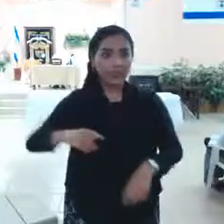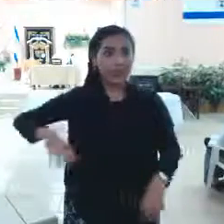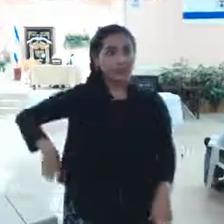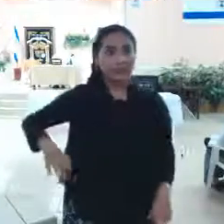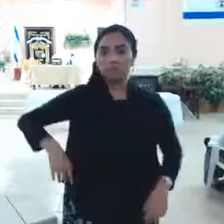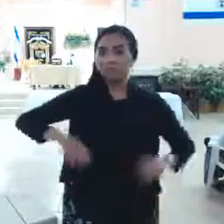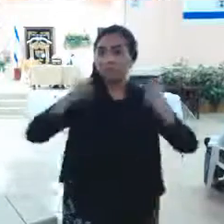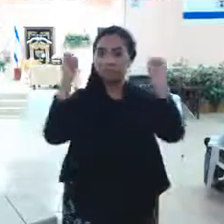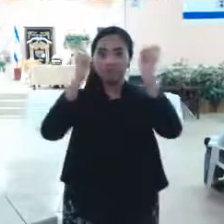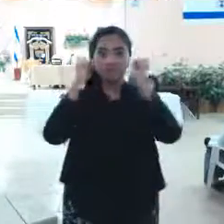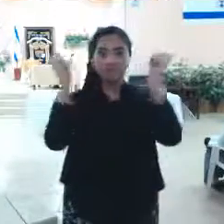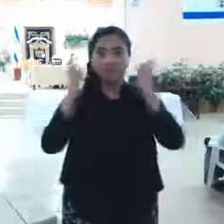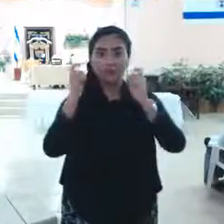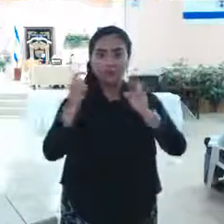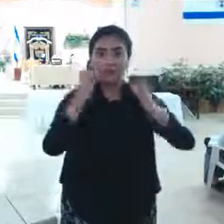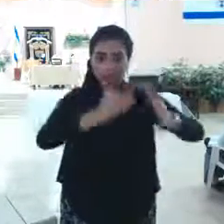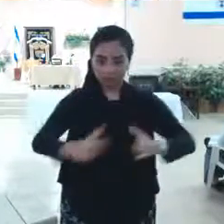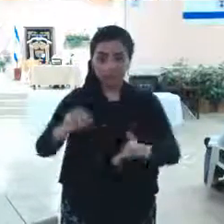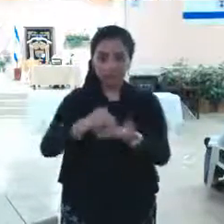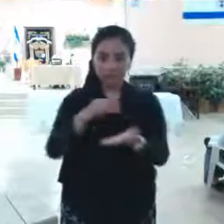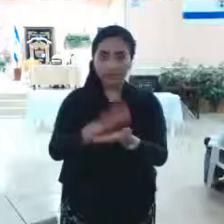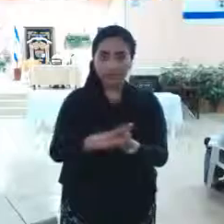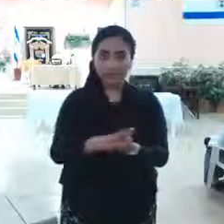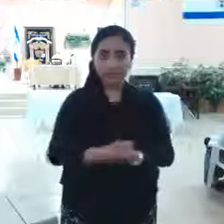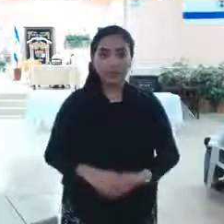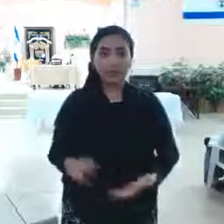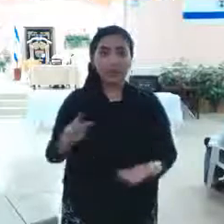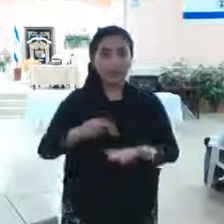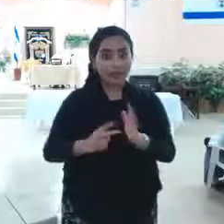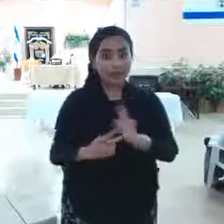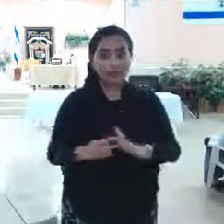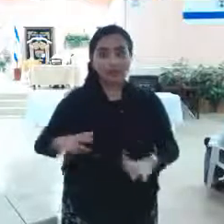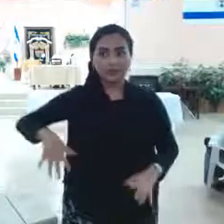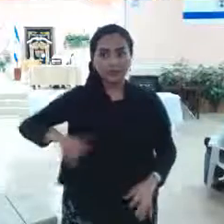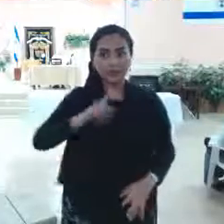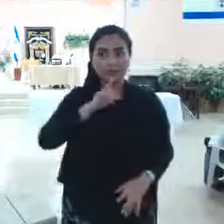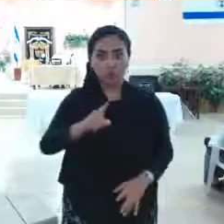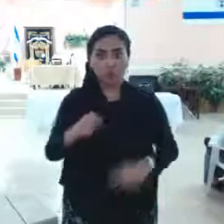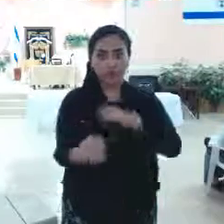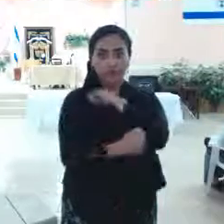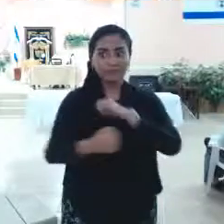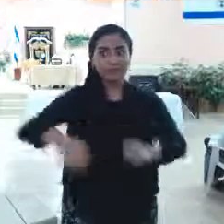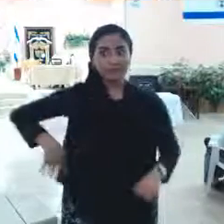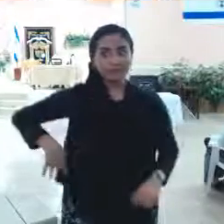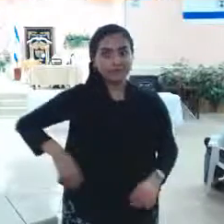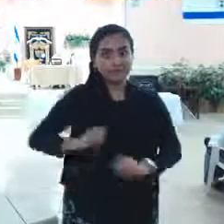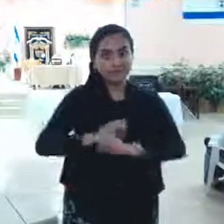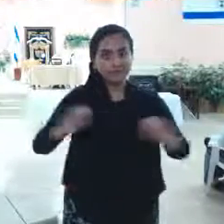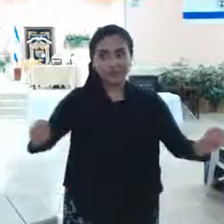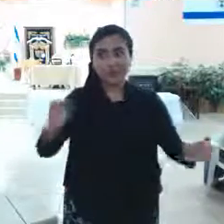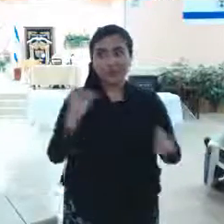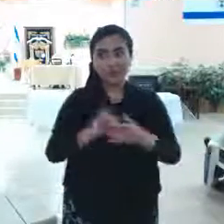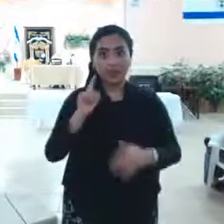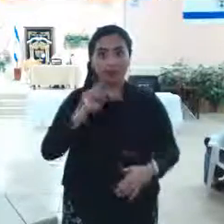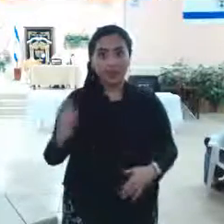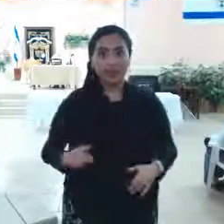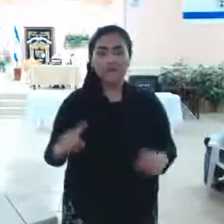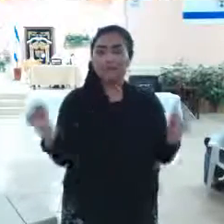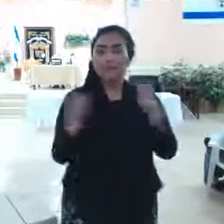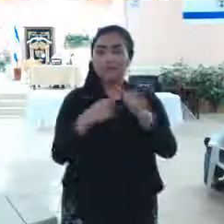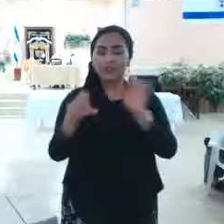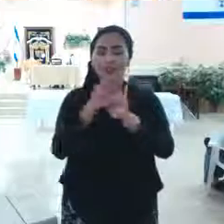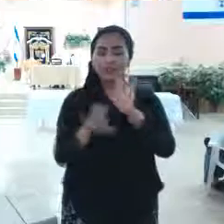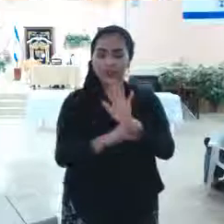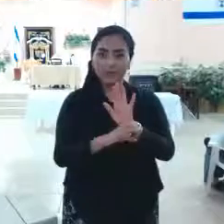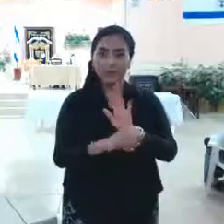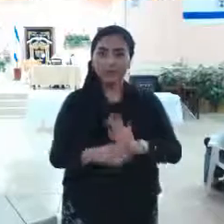no habían celebrado al modo que está escrito. Es decir, That no means habían tomado ya they de didn't take a Pesaj, Pesach, siendo que es un mandamiento meaning primordial. that